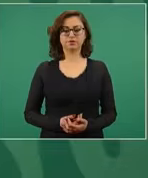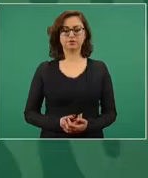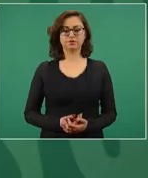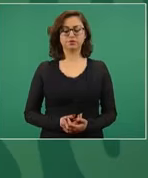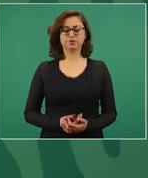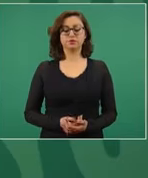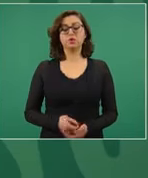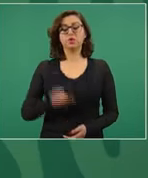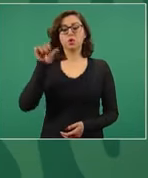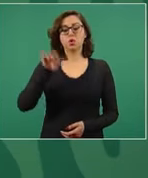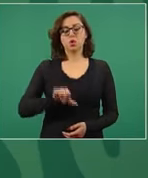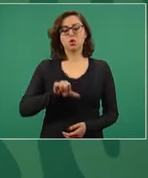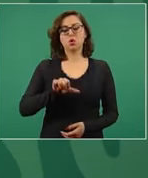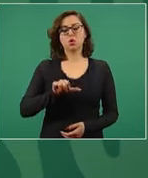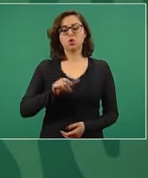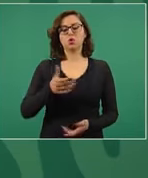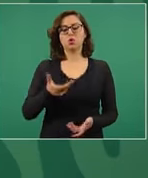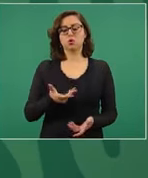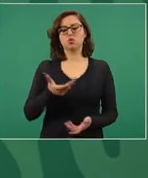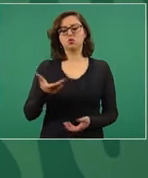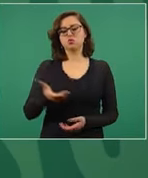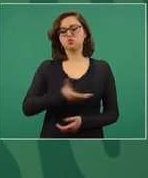es costumbre,